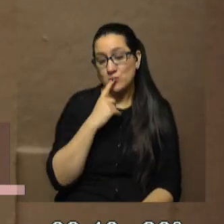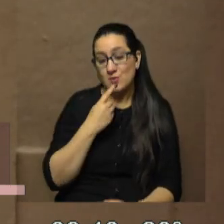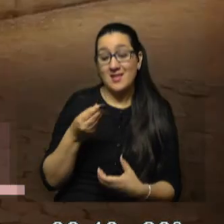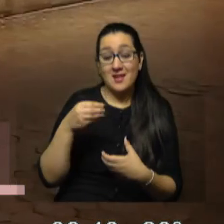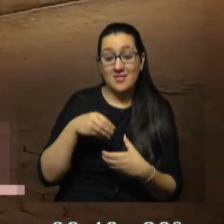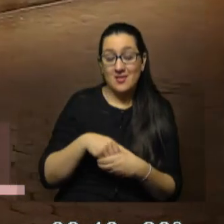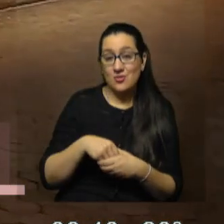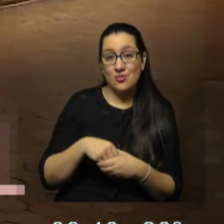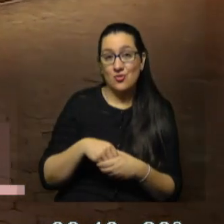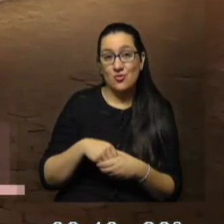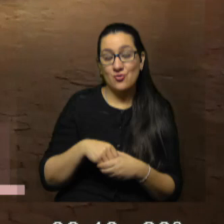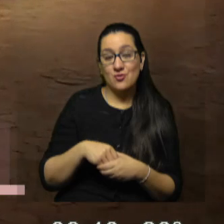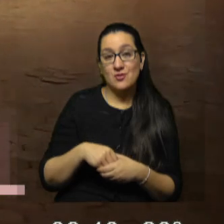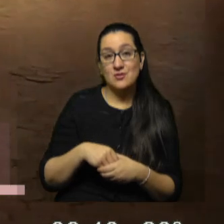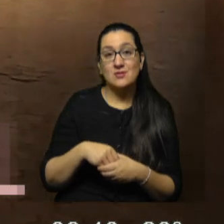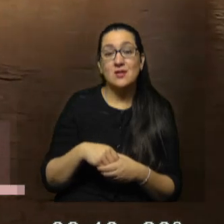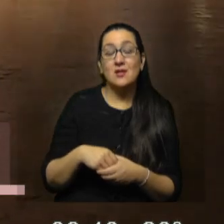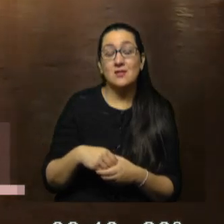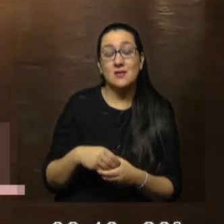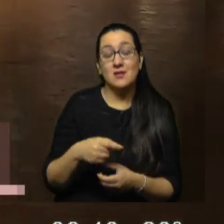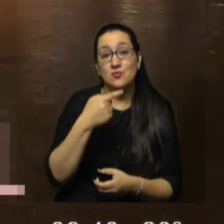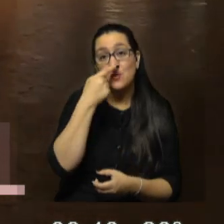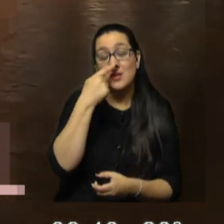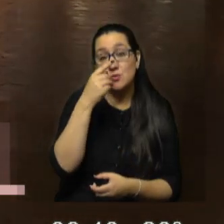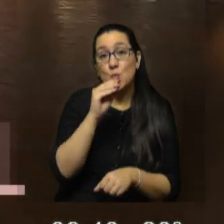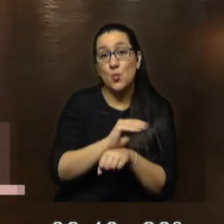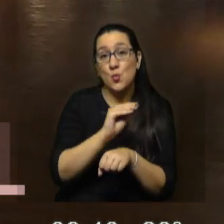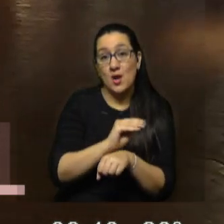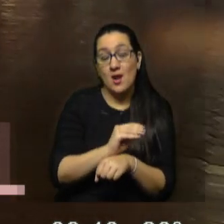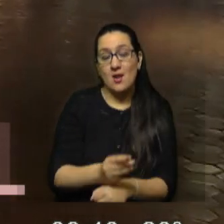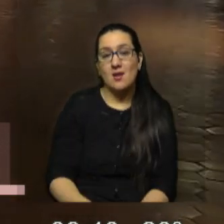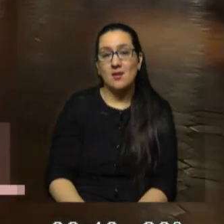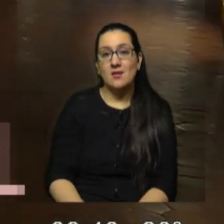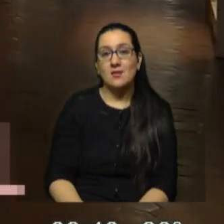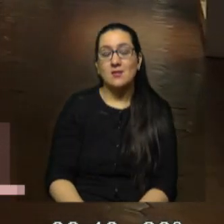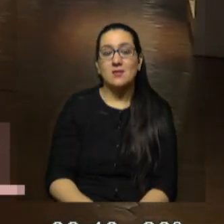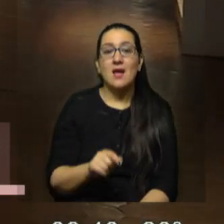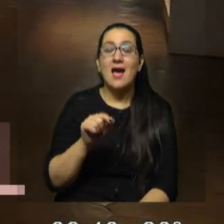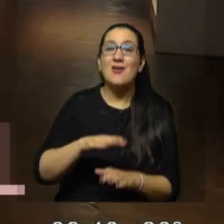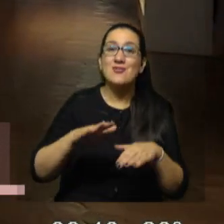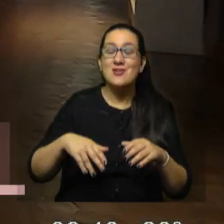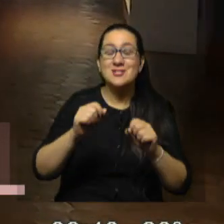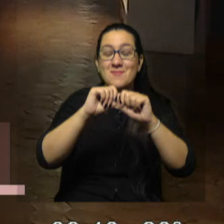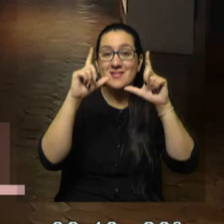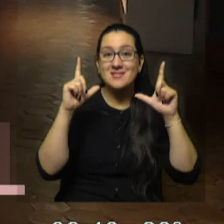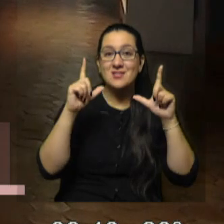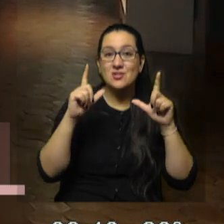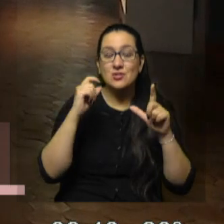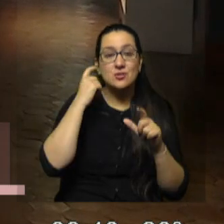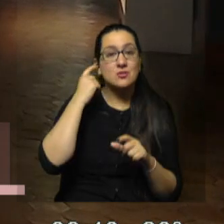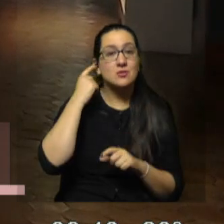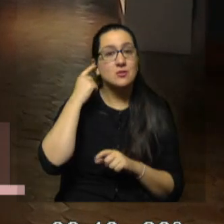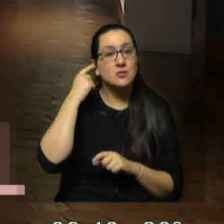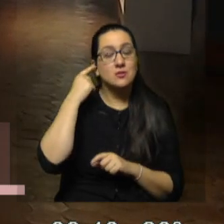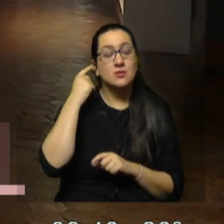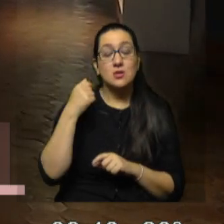parte de su universo de consumos culturales y luego vuelven con sus padres. Y estos niños lo que les llama la atención siempre son los volúmenes. Bueno, a mí, yo